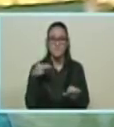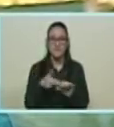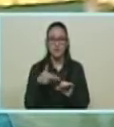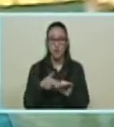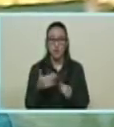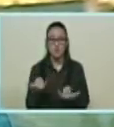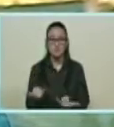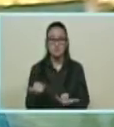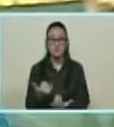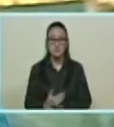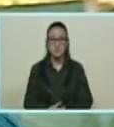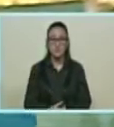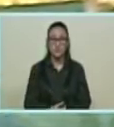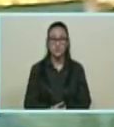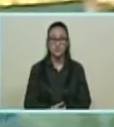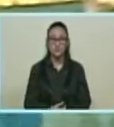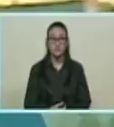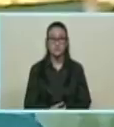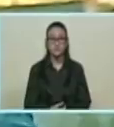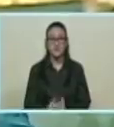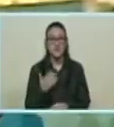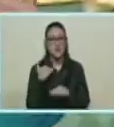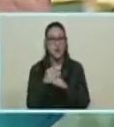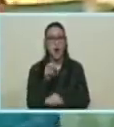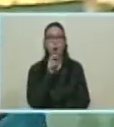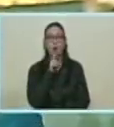ahí. Es como quien tiene oro, pues.